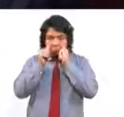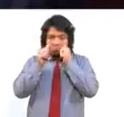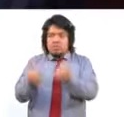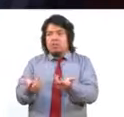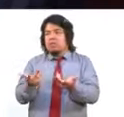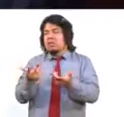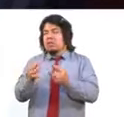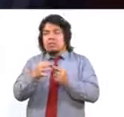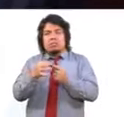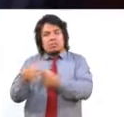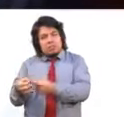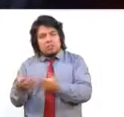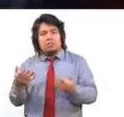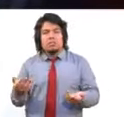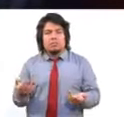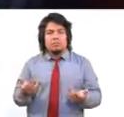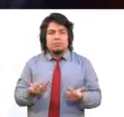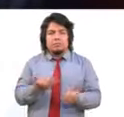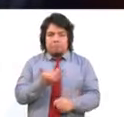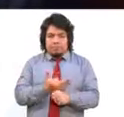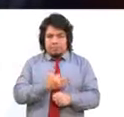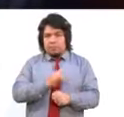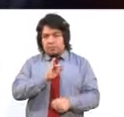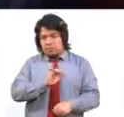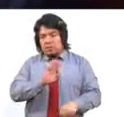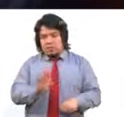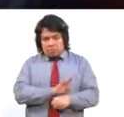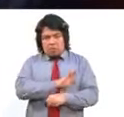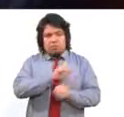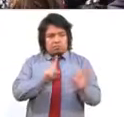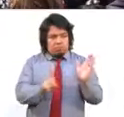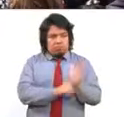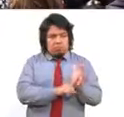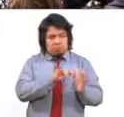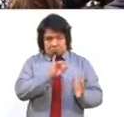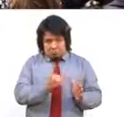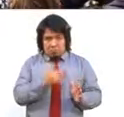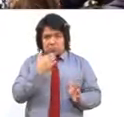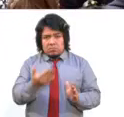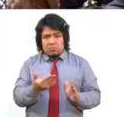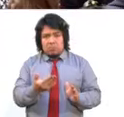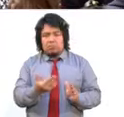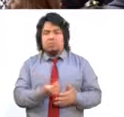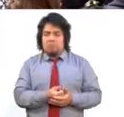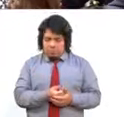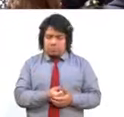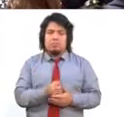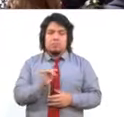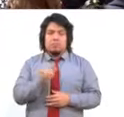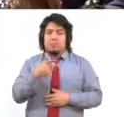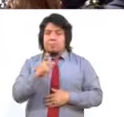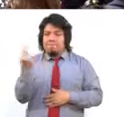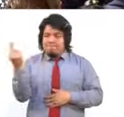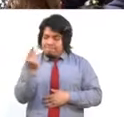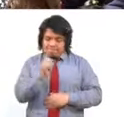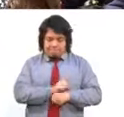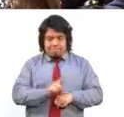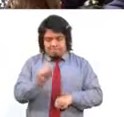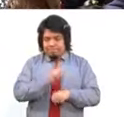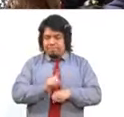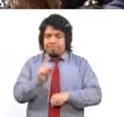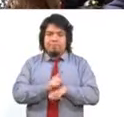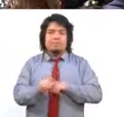permanente. Entonces, fue benéfica el decreto o ha sido benéfico el decreto, y por supuesto hay que seguir trabajando para que